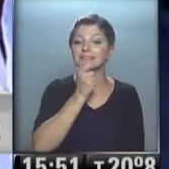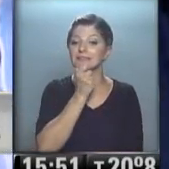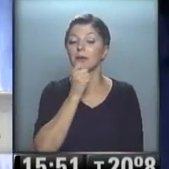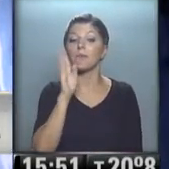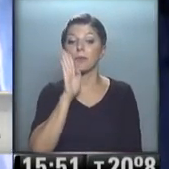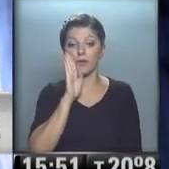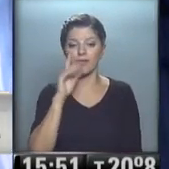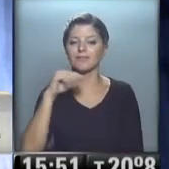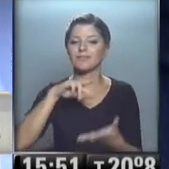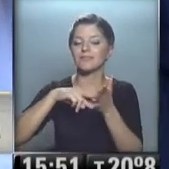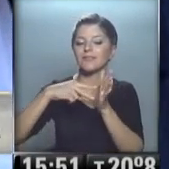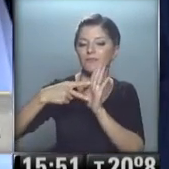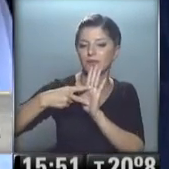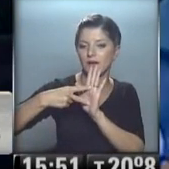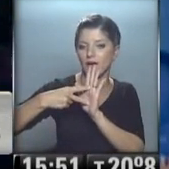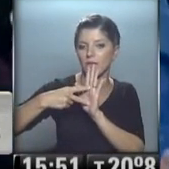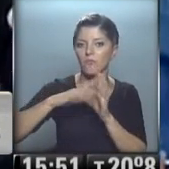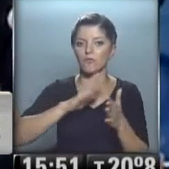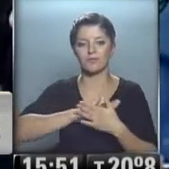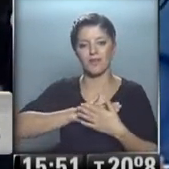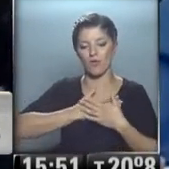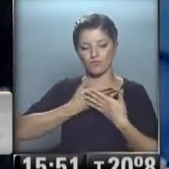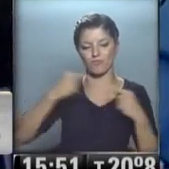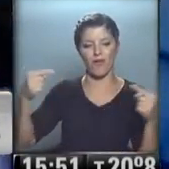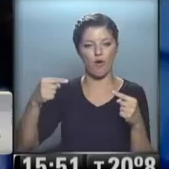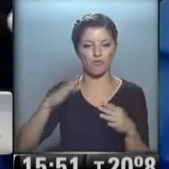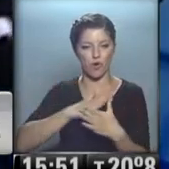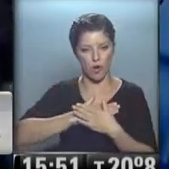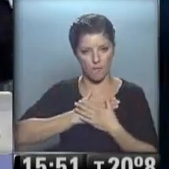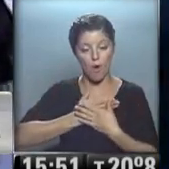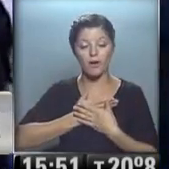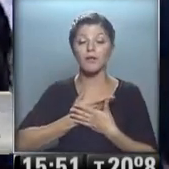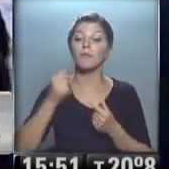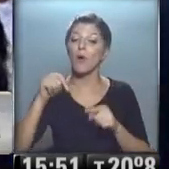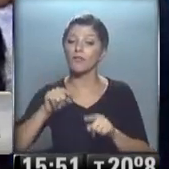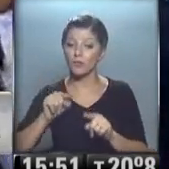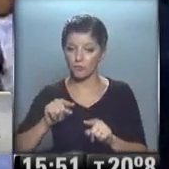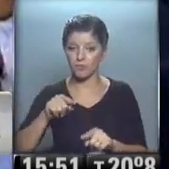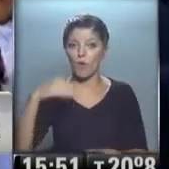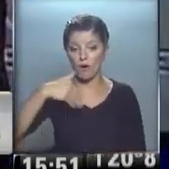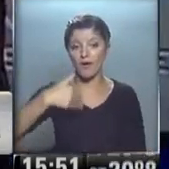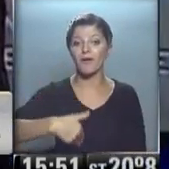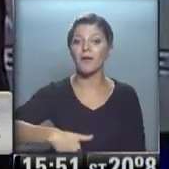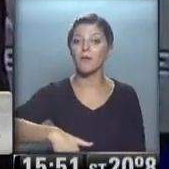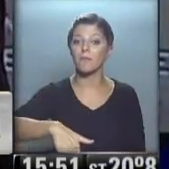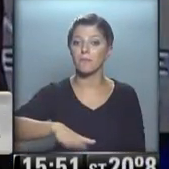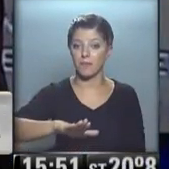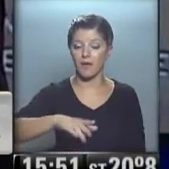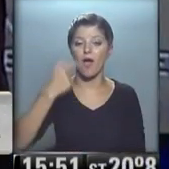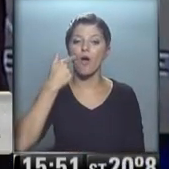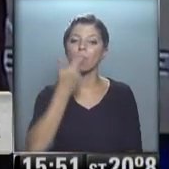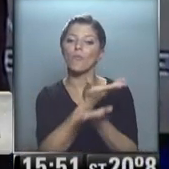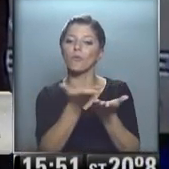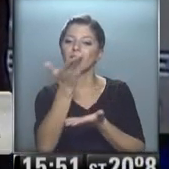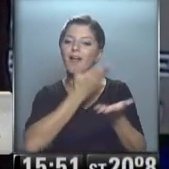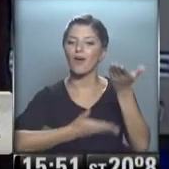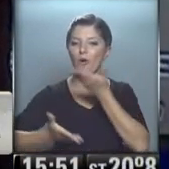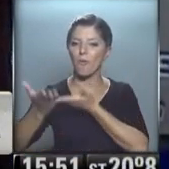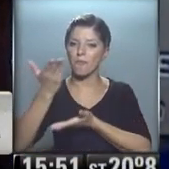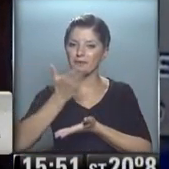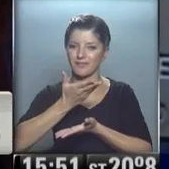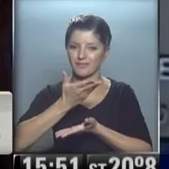es negarse a amar. Y justamente bajo estos principios es que a continuación vamos a compartir junto a todos ustedes